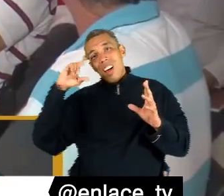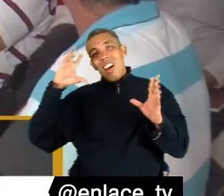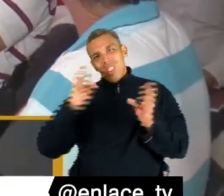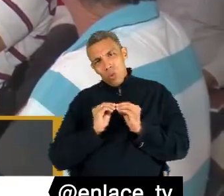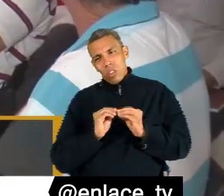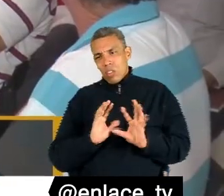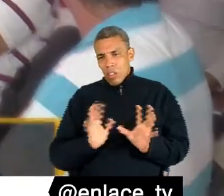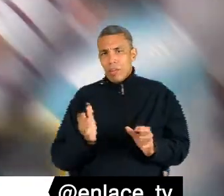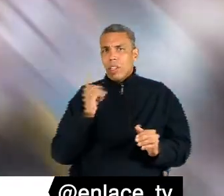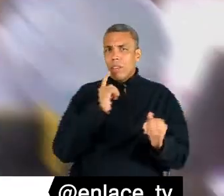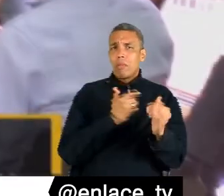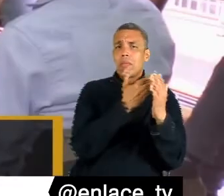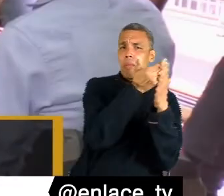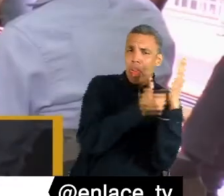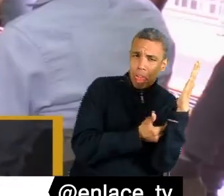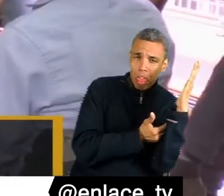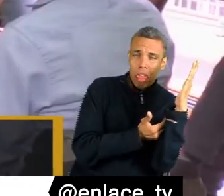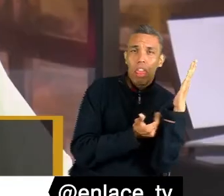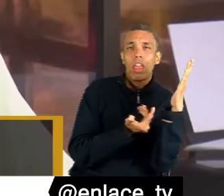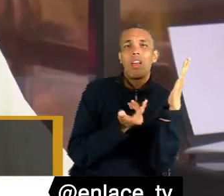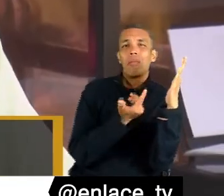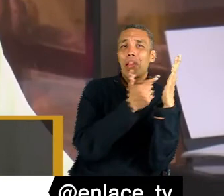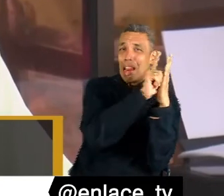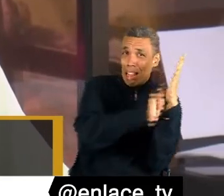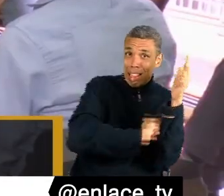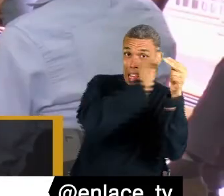exigencia de la planilla de viaje.